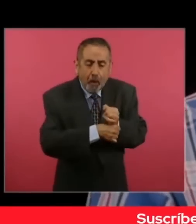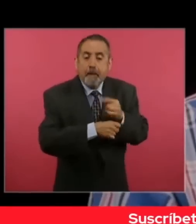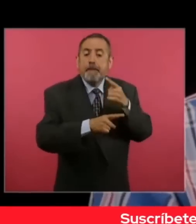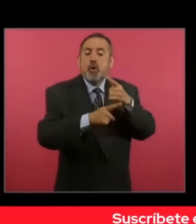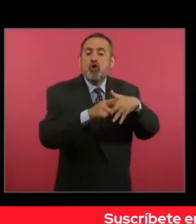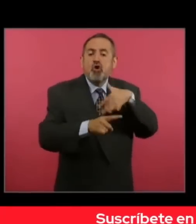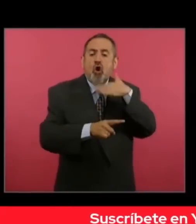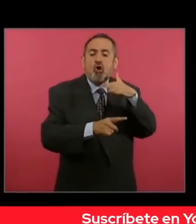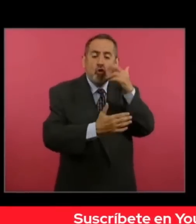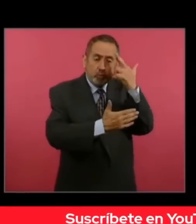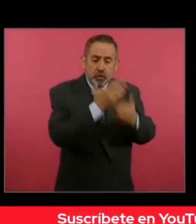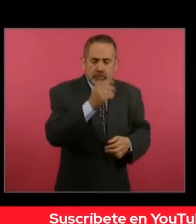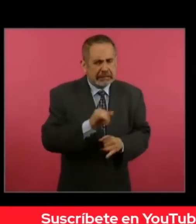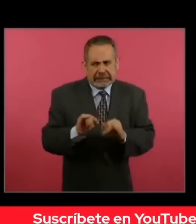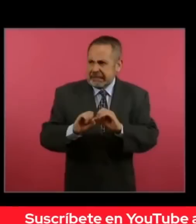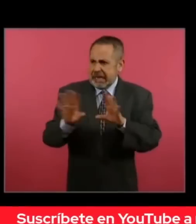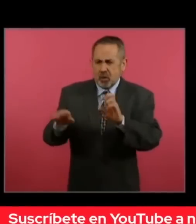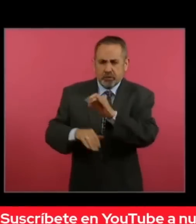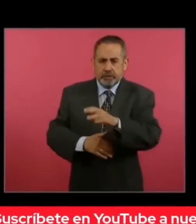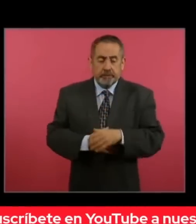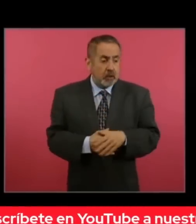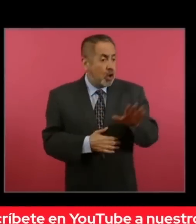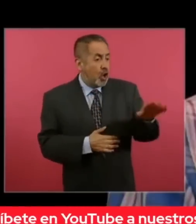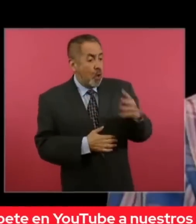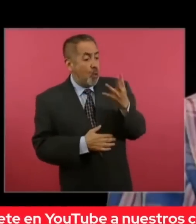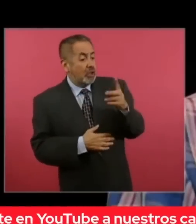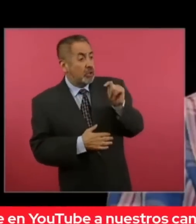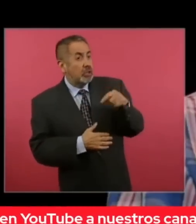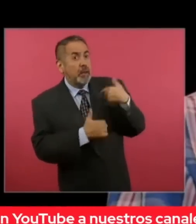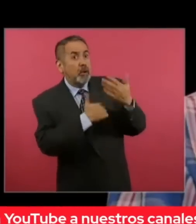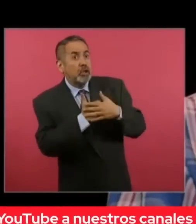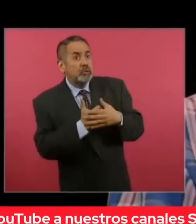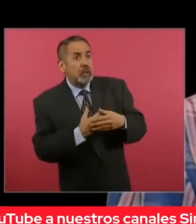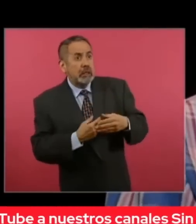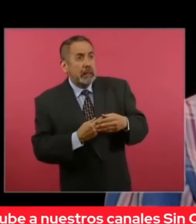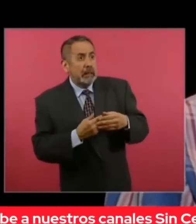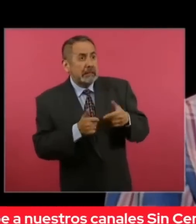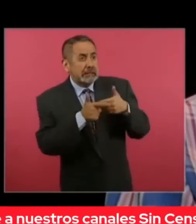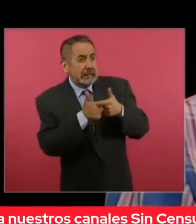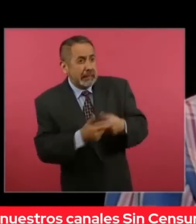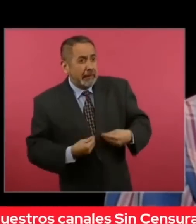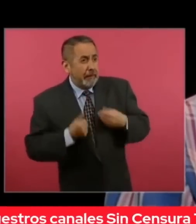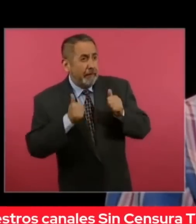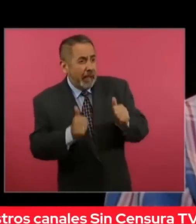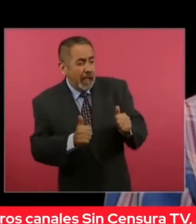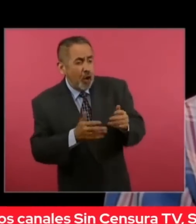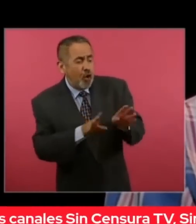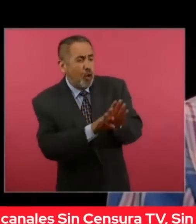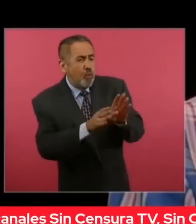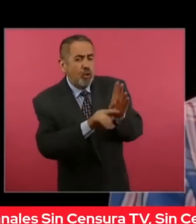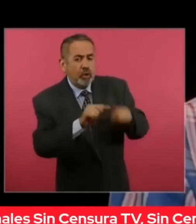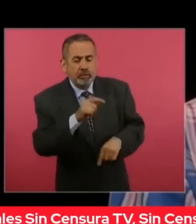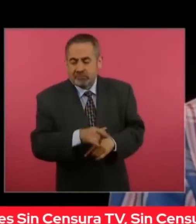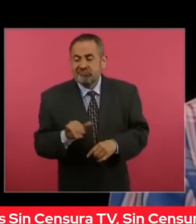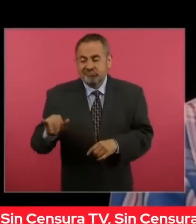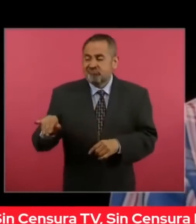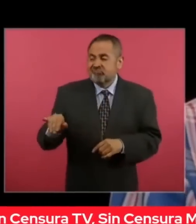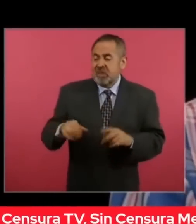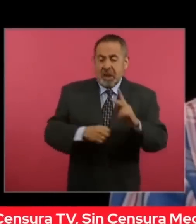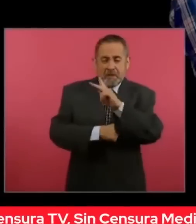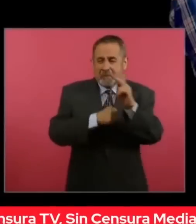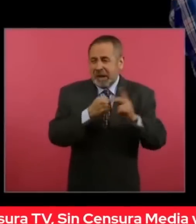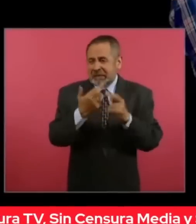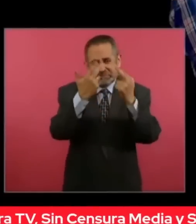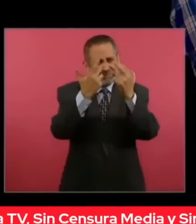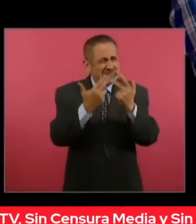duda, sin duda. En fin, ¿sobreviviremos a la cuarta transformación? Sí, con un país marchito, destruido,